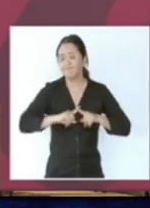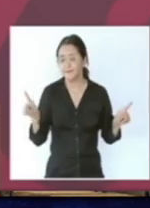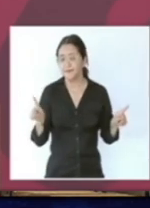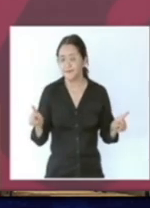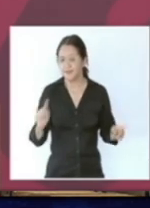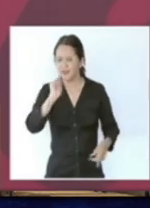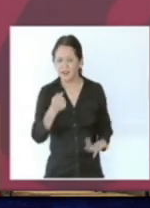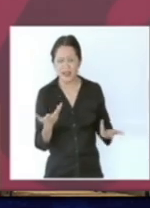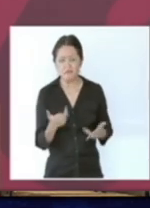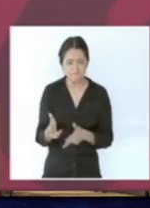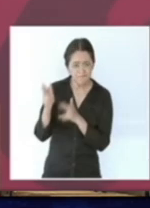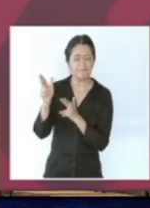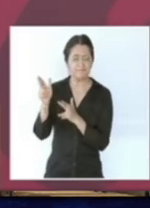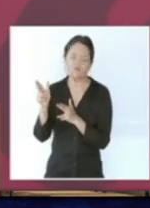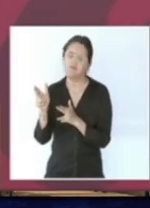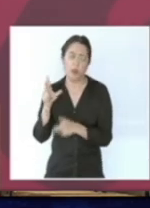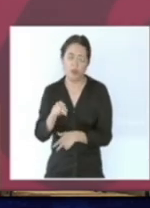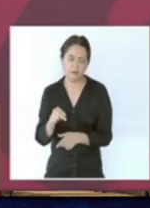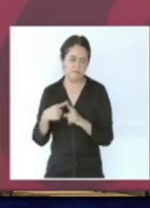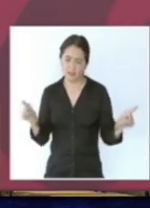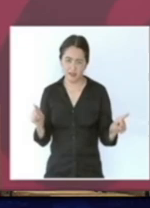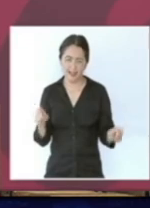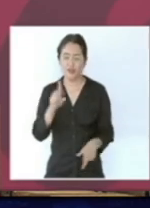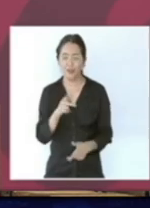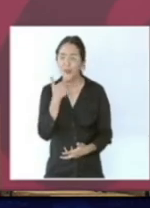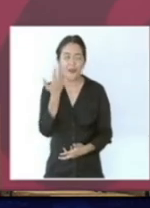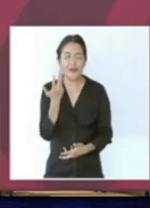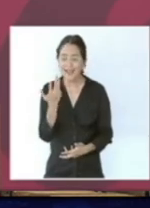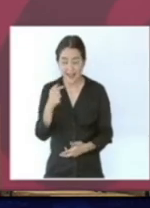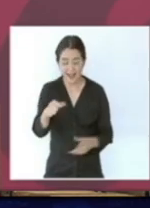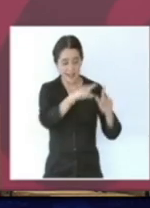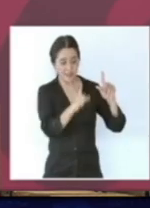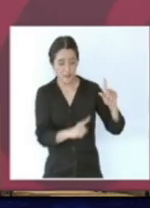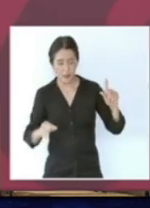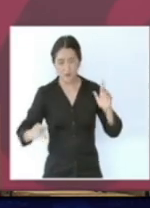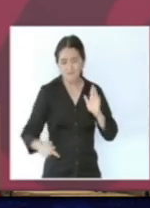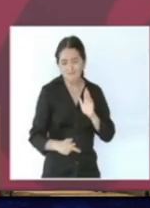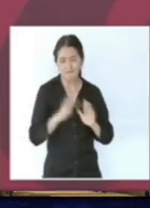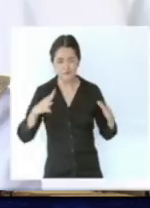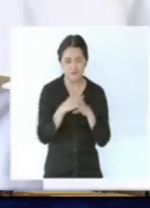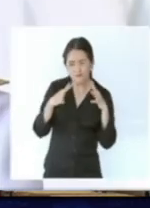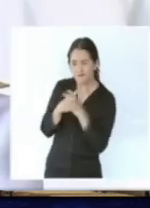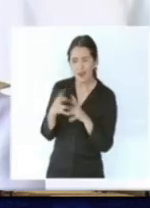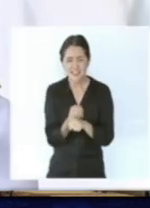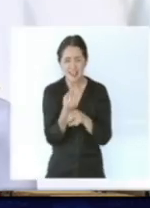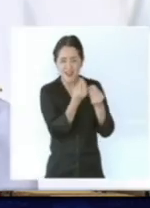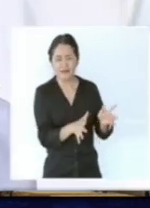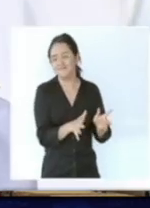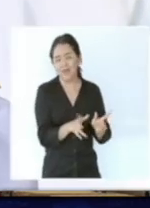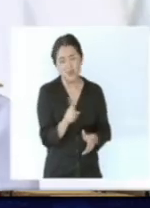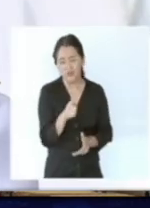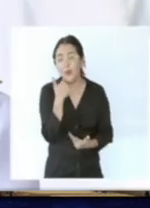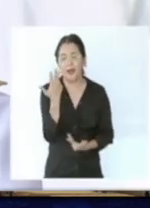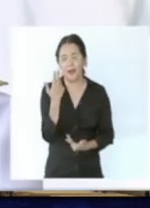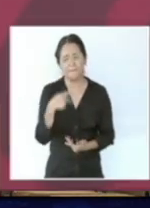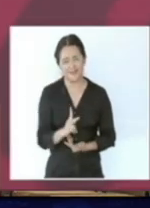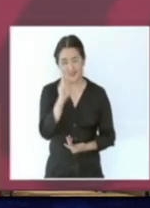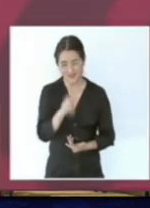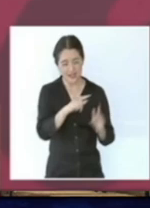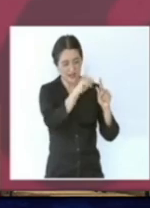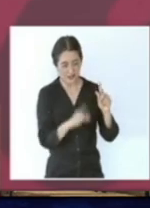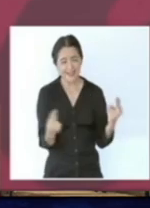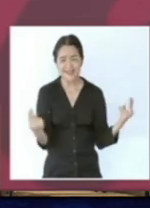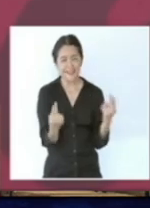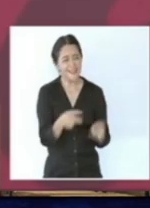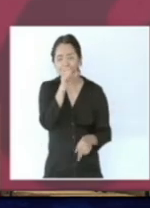las armas no son la opción menos aún Esperamos que por la escuela nacional vuelva la sangre de nuestro pueblo pero la patria precisa del mismo